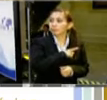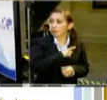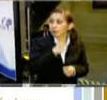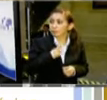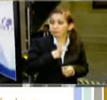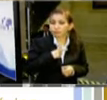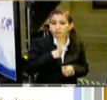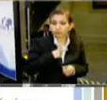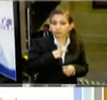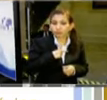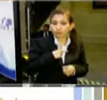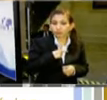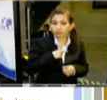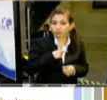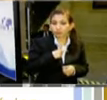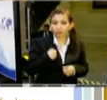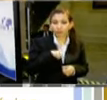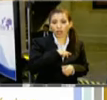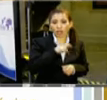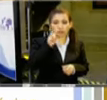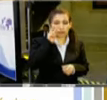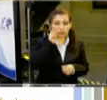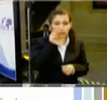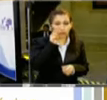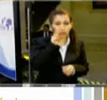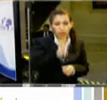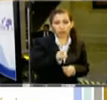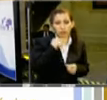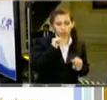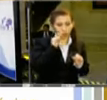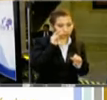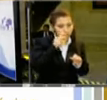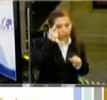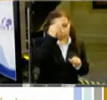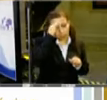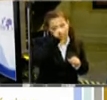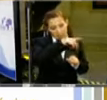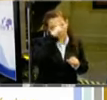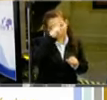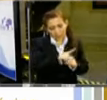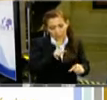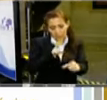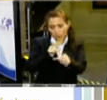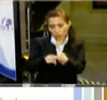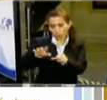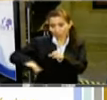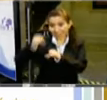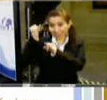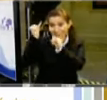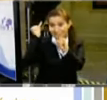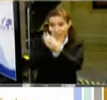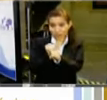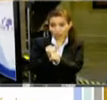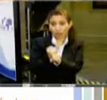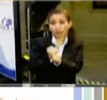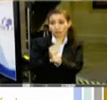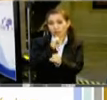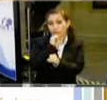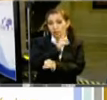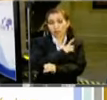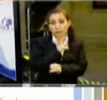si concebimos la multipertenencia que tiene nuestro país en el escenario internacional, pues también tenemos